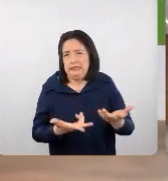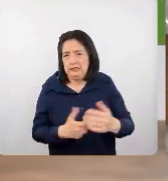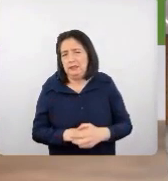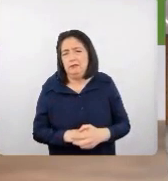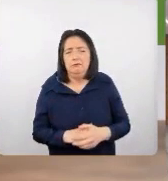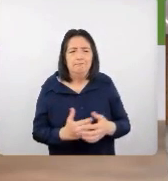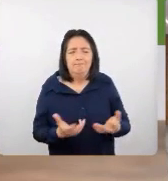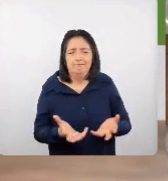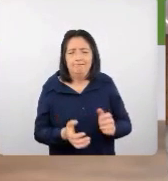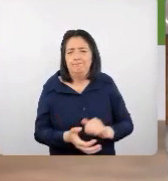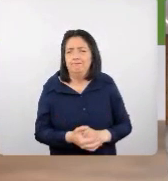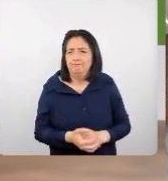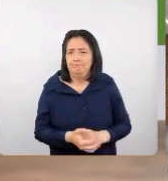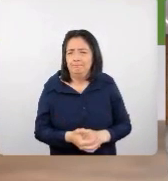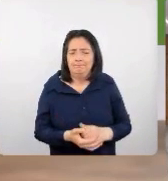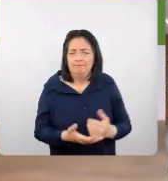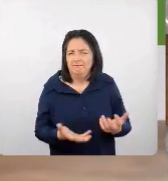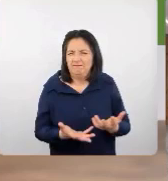una